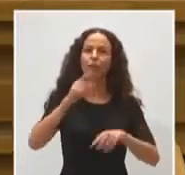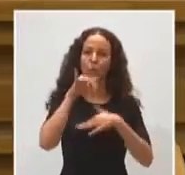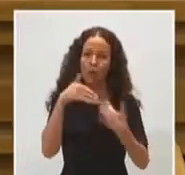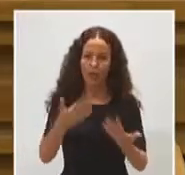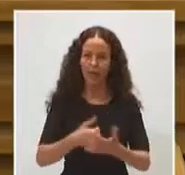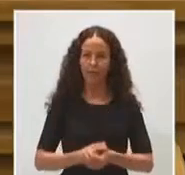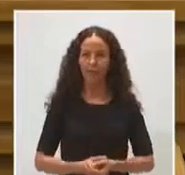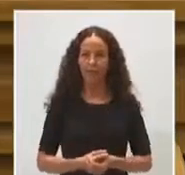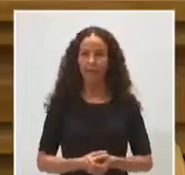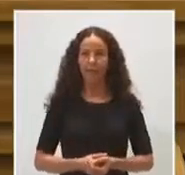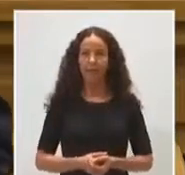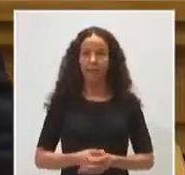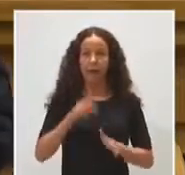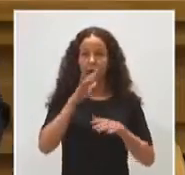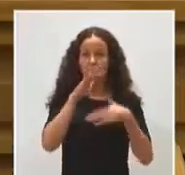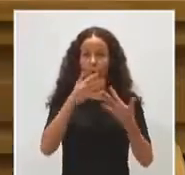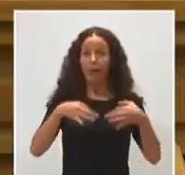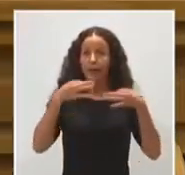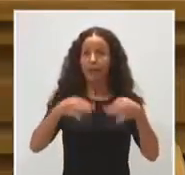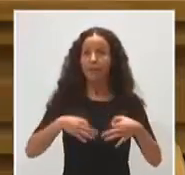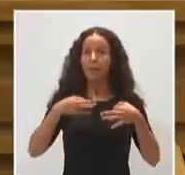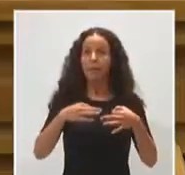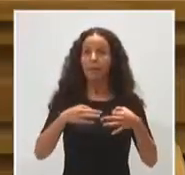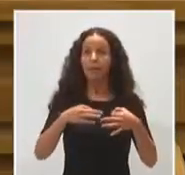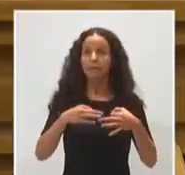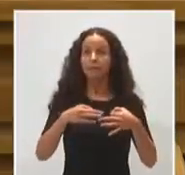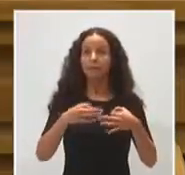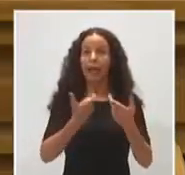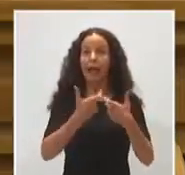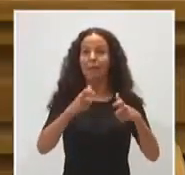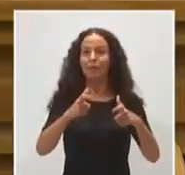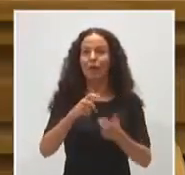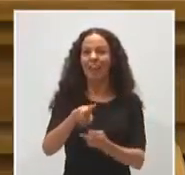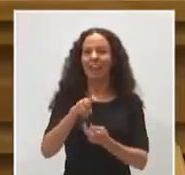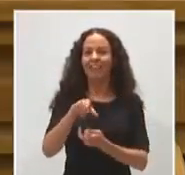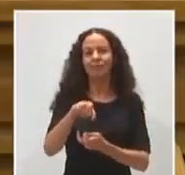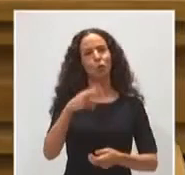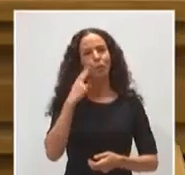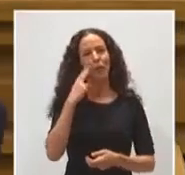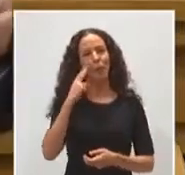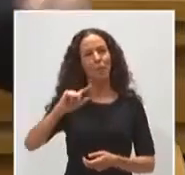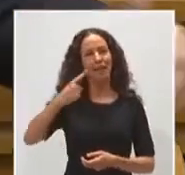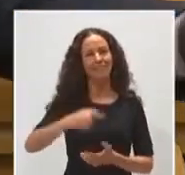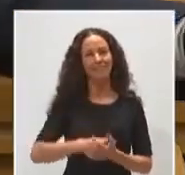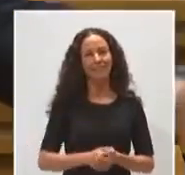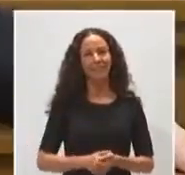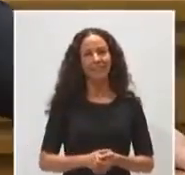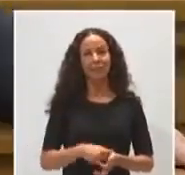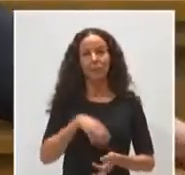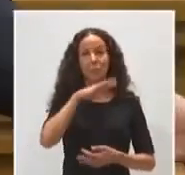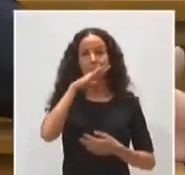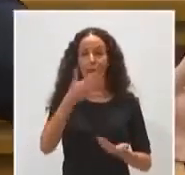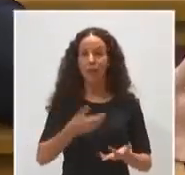por eso la actualidad es siempre el ámbito de la hacienda el que más miedo da obviamente como comprender por qué